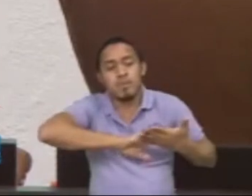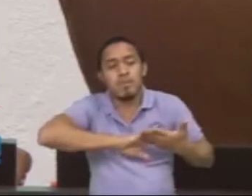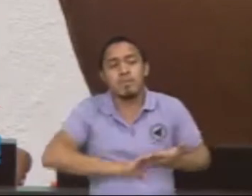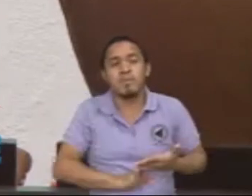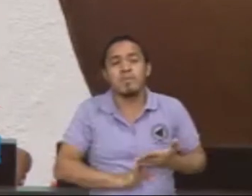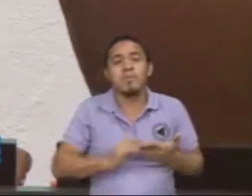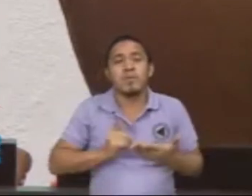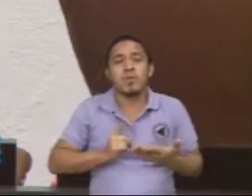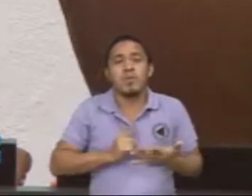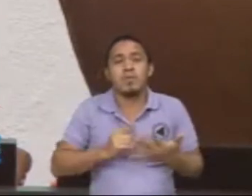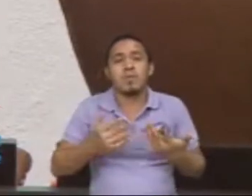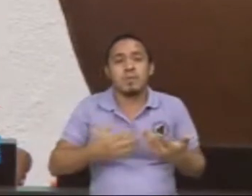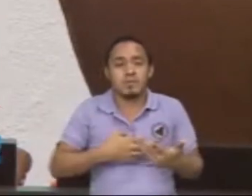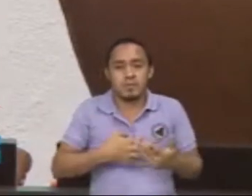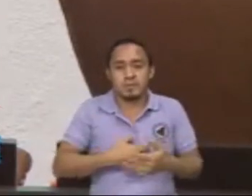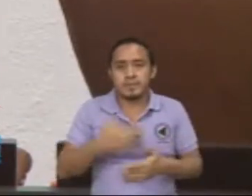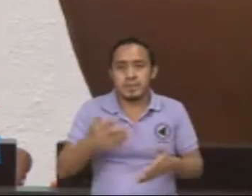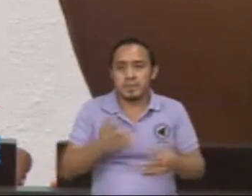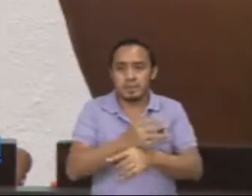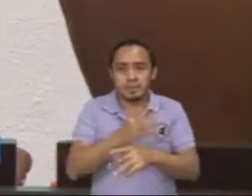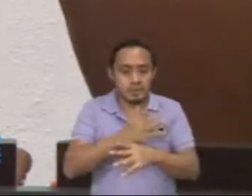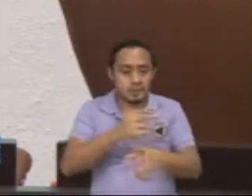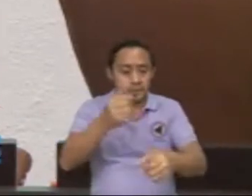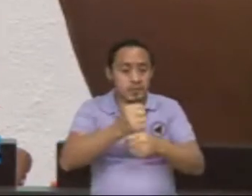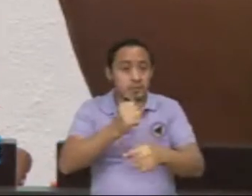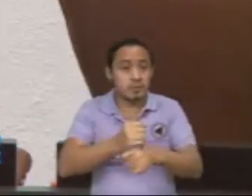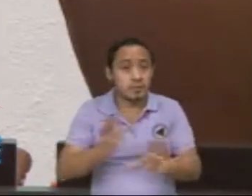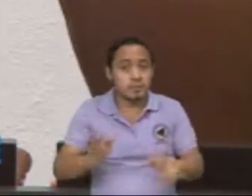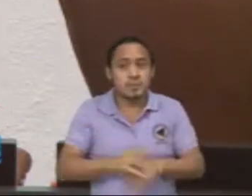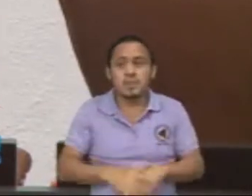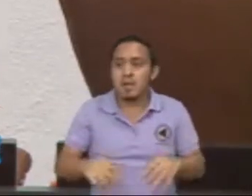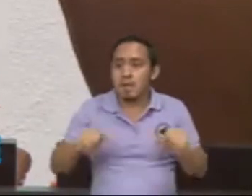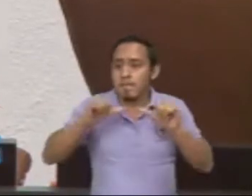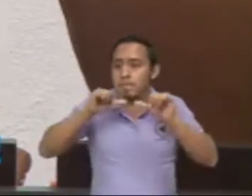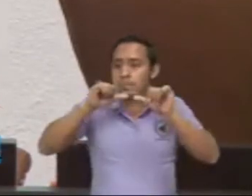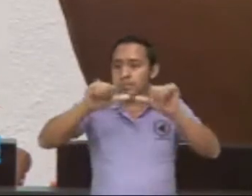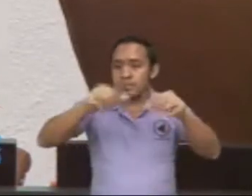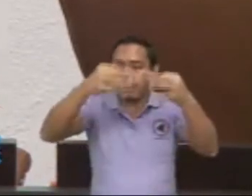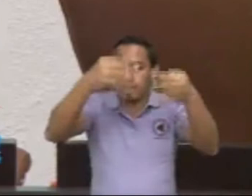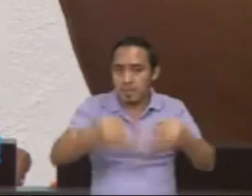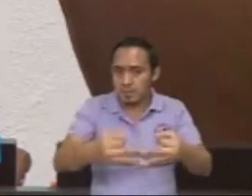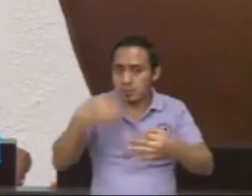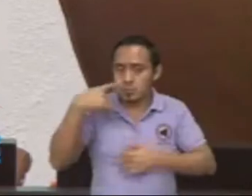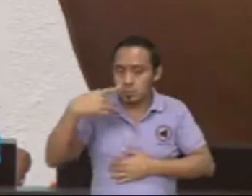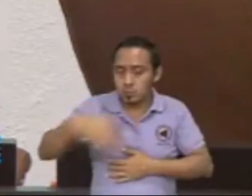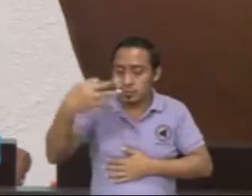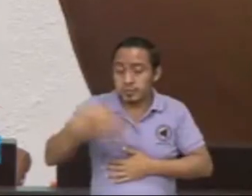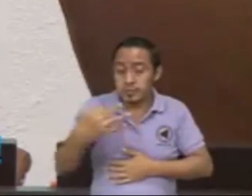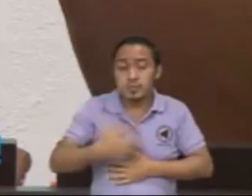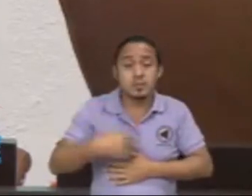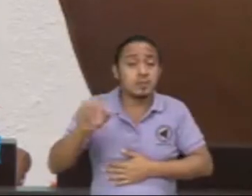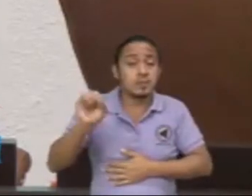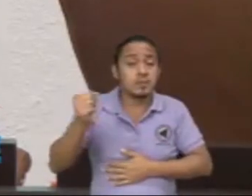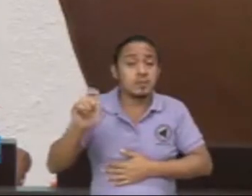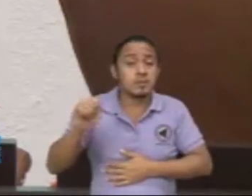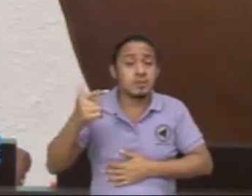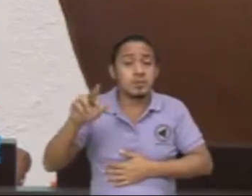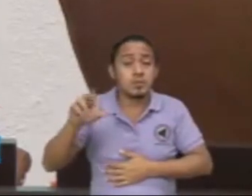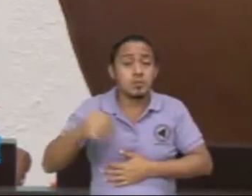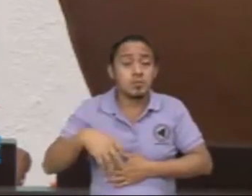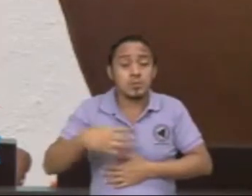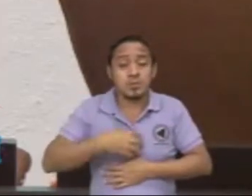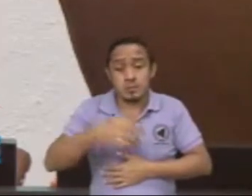que explota servicio, prueba que se mantiene un seguro adecuado que cubra